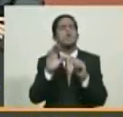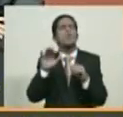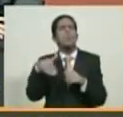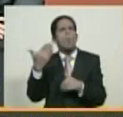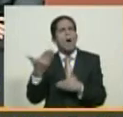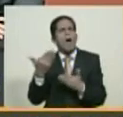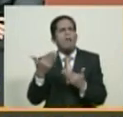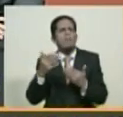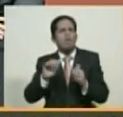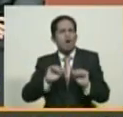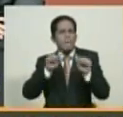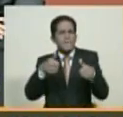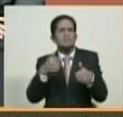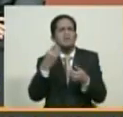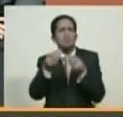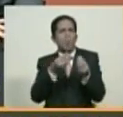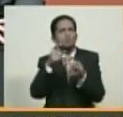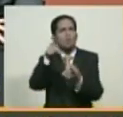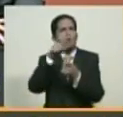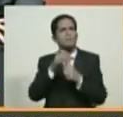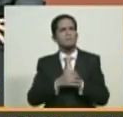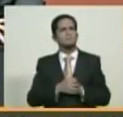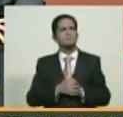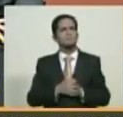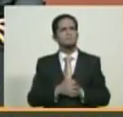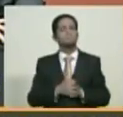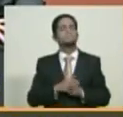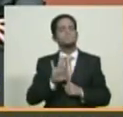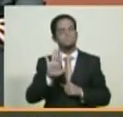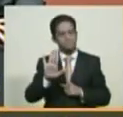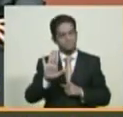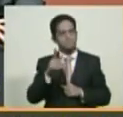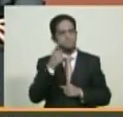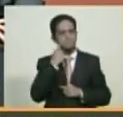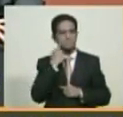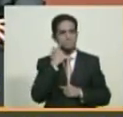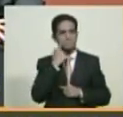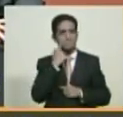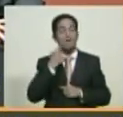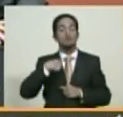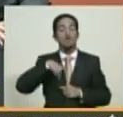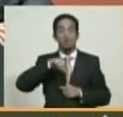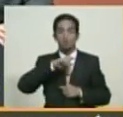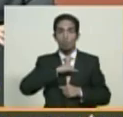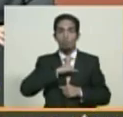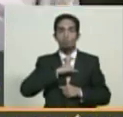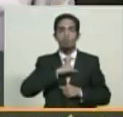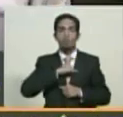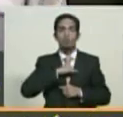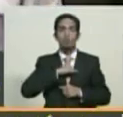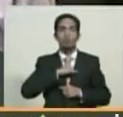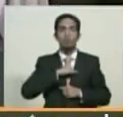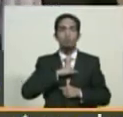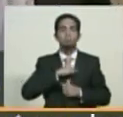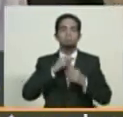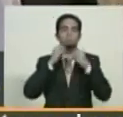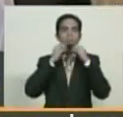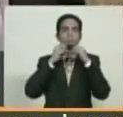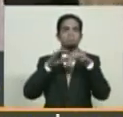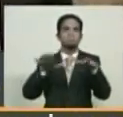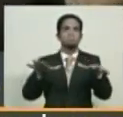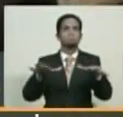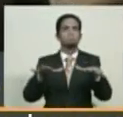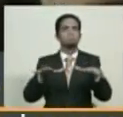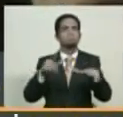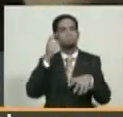y cuánto se cobrará. Gracias. Mire, Rachel, fíjese, nosotros hemos dado más, un promedio, lo estábamos sacando la cuenta el